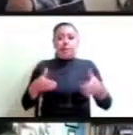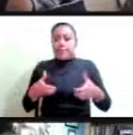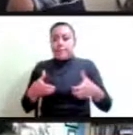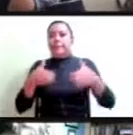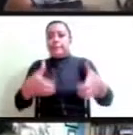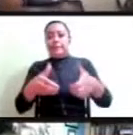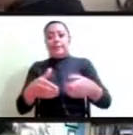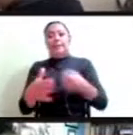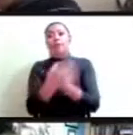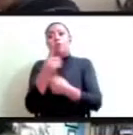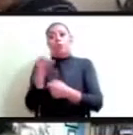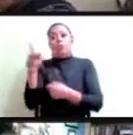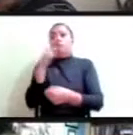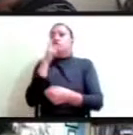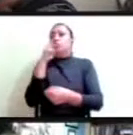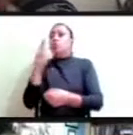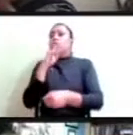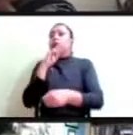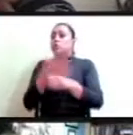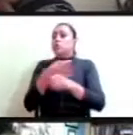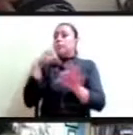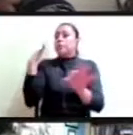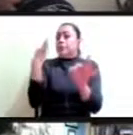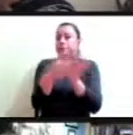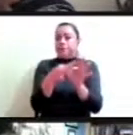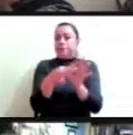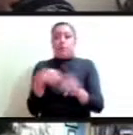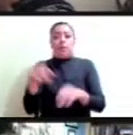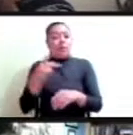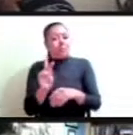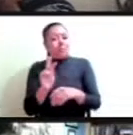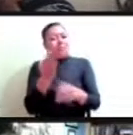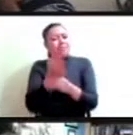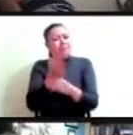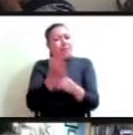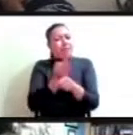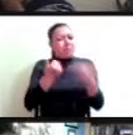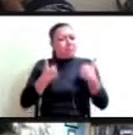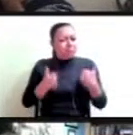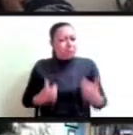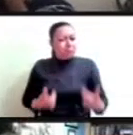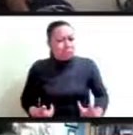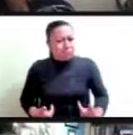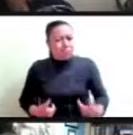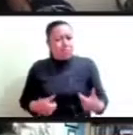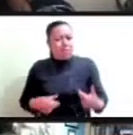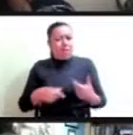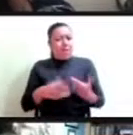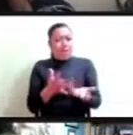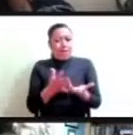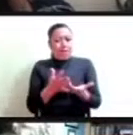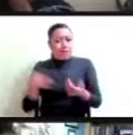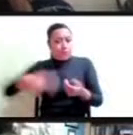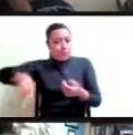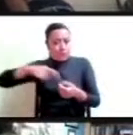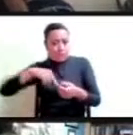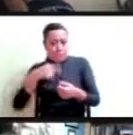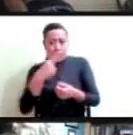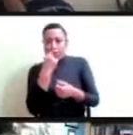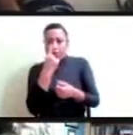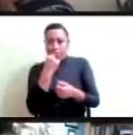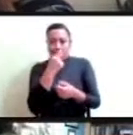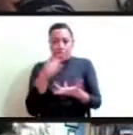su deber. Sin embargo, la deshumanización de la función policial en nuestra sociedad es preocupante,